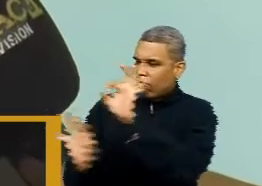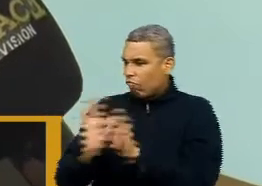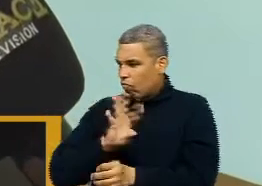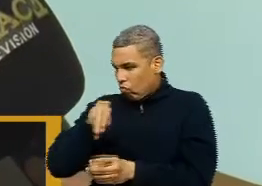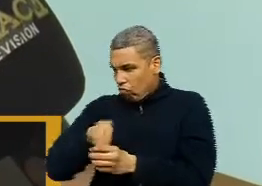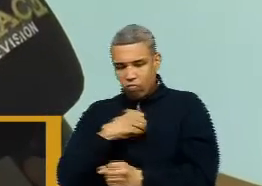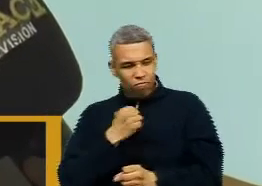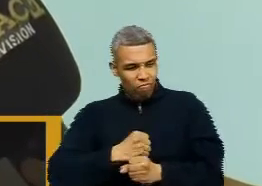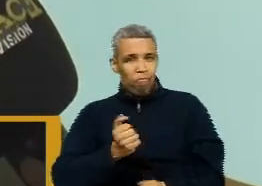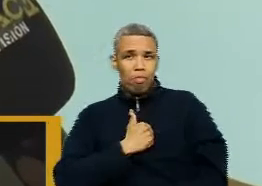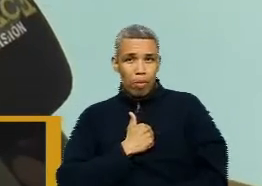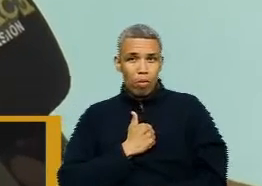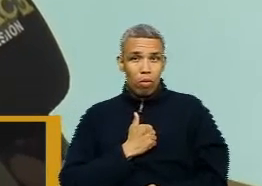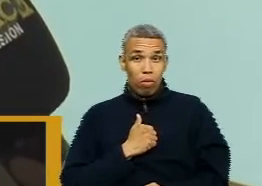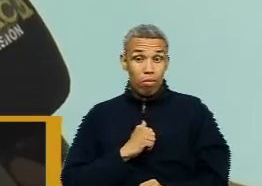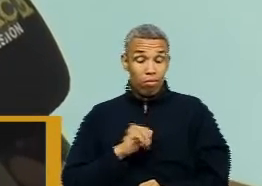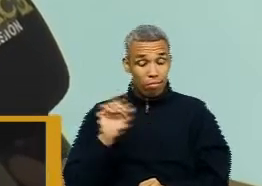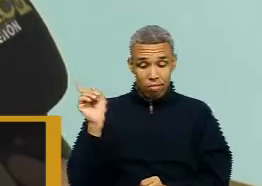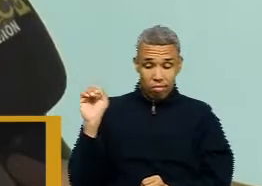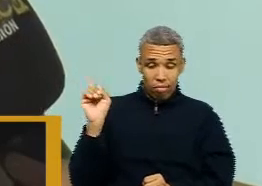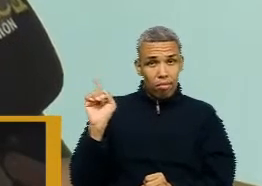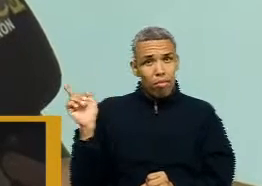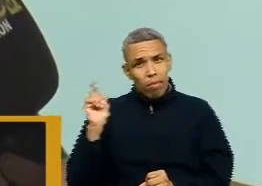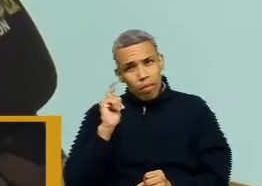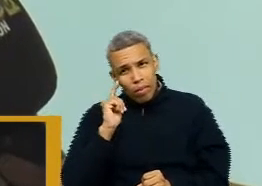y Ecopetrol dice que un petardo